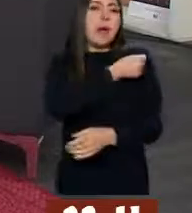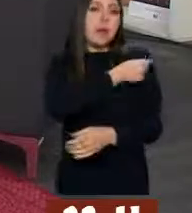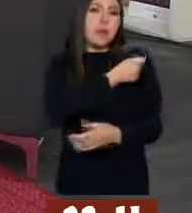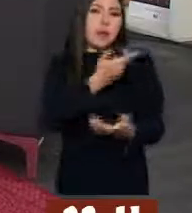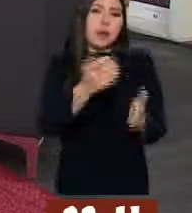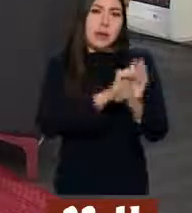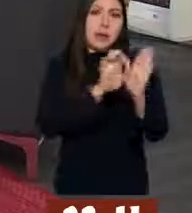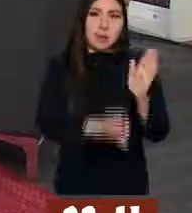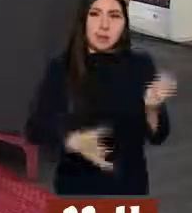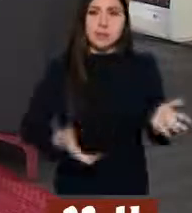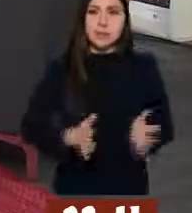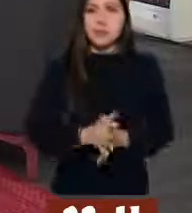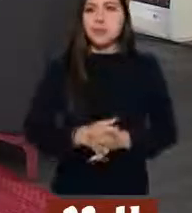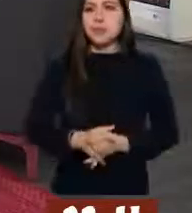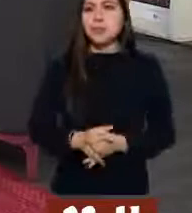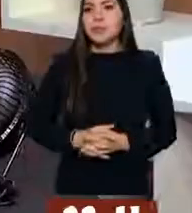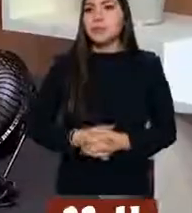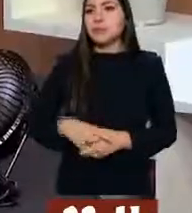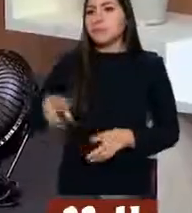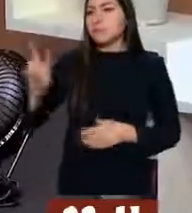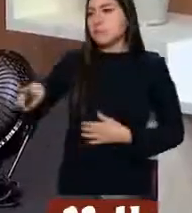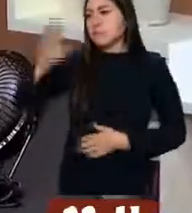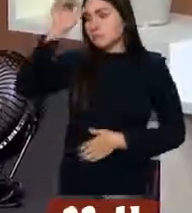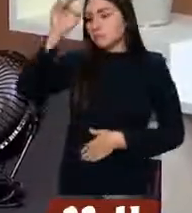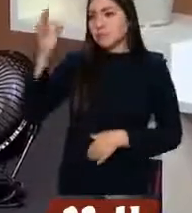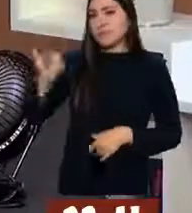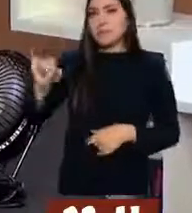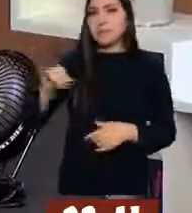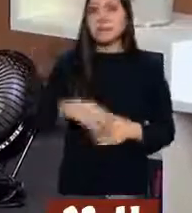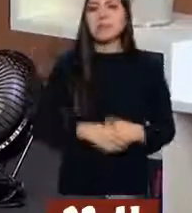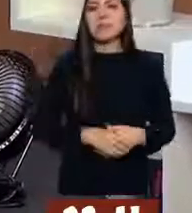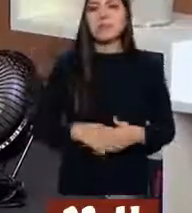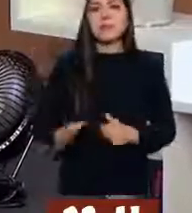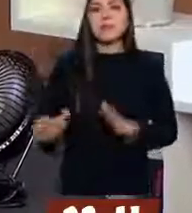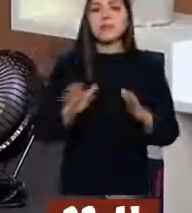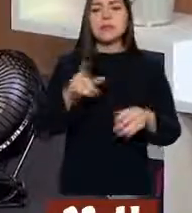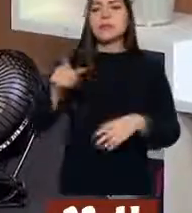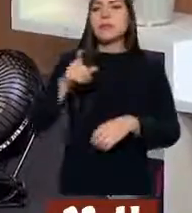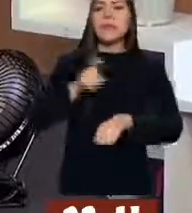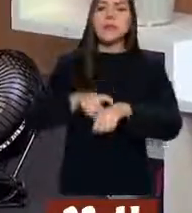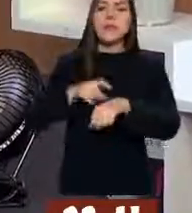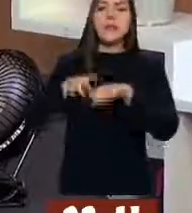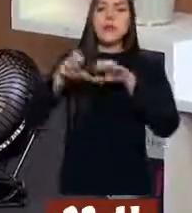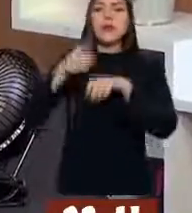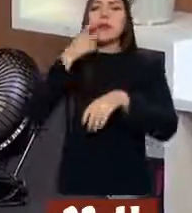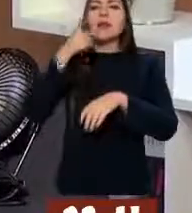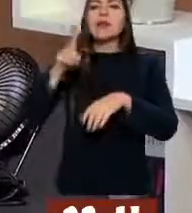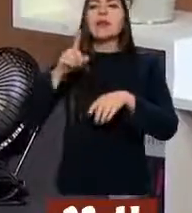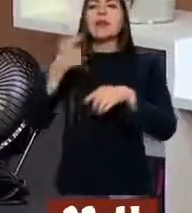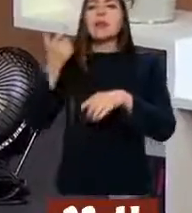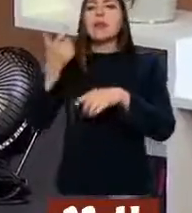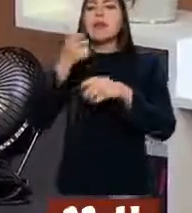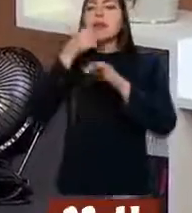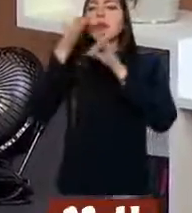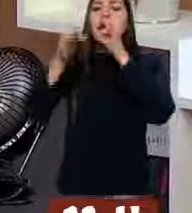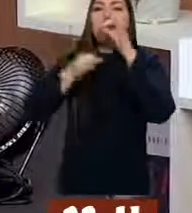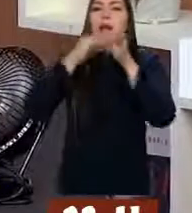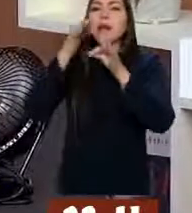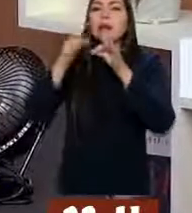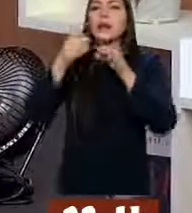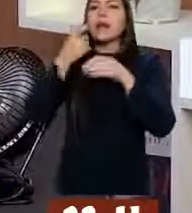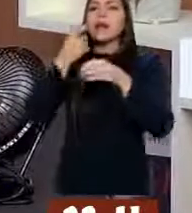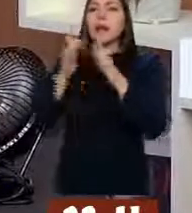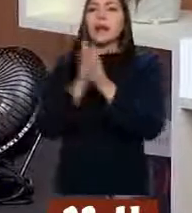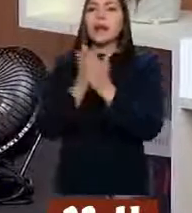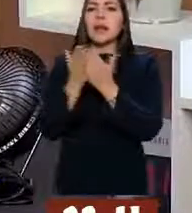Sí, ¿no? Totalmente de acuerdo. Oye, hijo, ya no dio tiempo, pero el librito que anuncian que van a decir que de dónde vivió tanto tiempo, el rey del